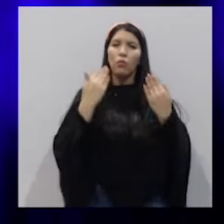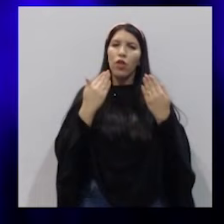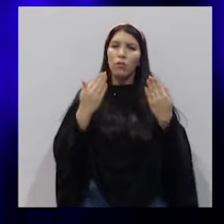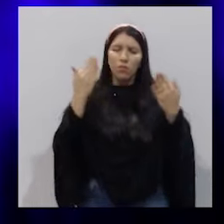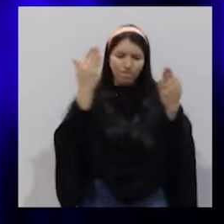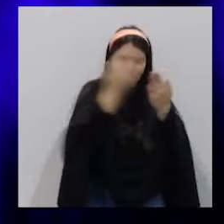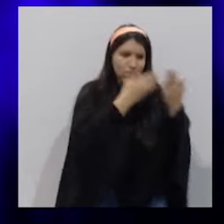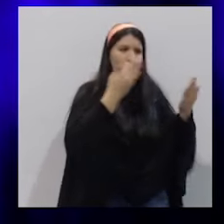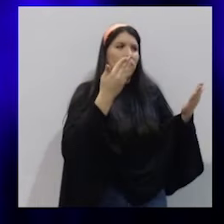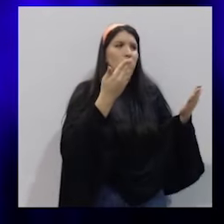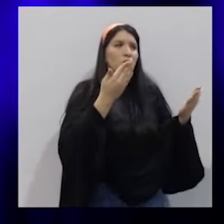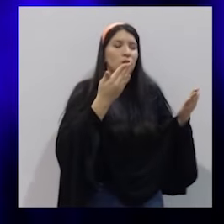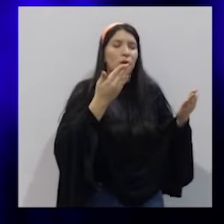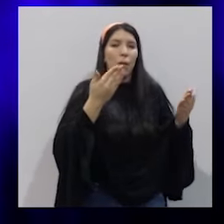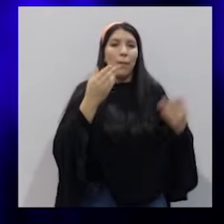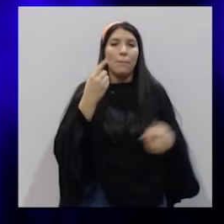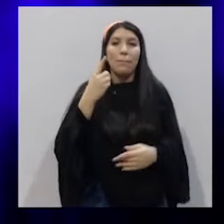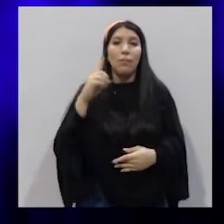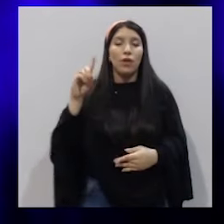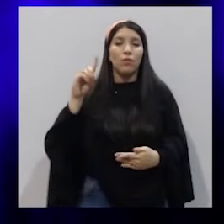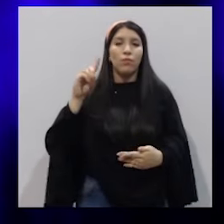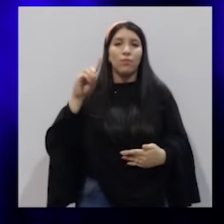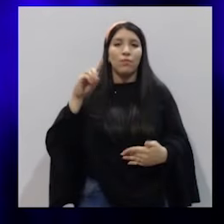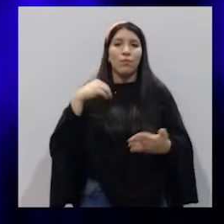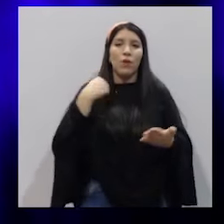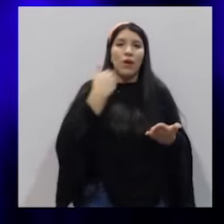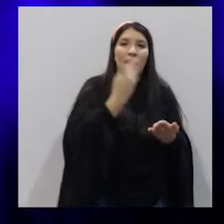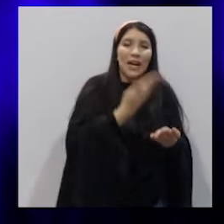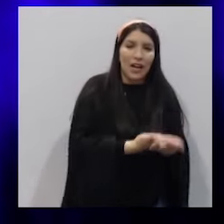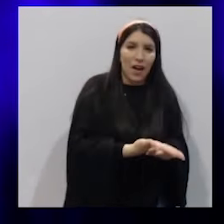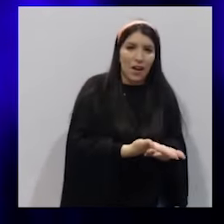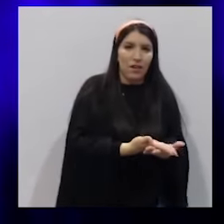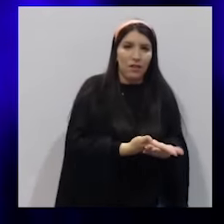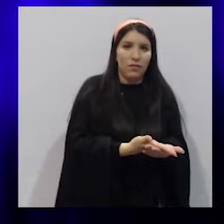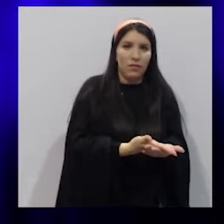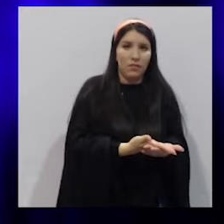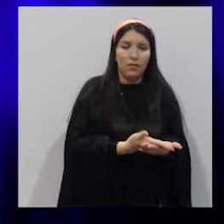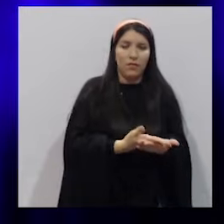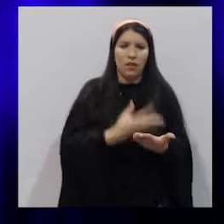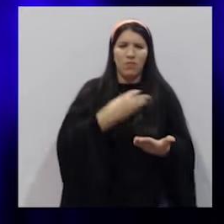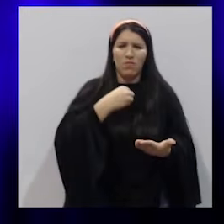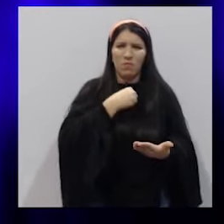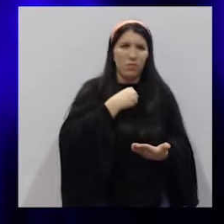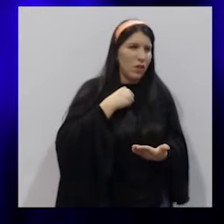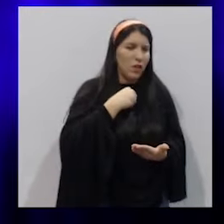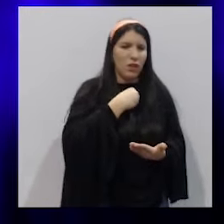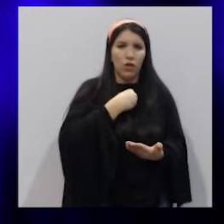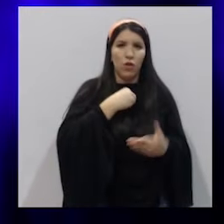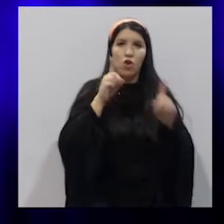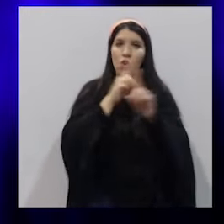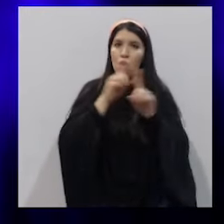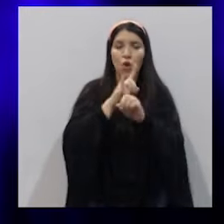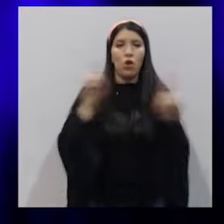logre que los hijos de dios accedan a la tentación hay muchas tentaciones